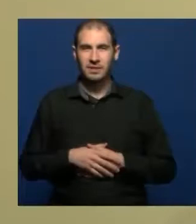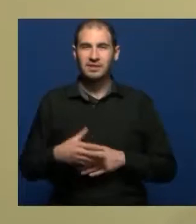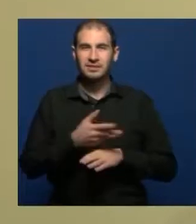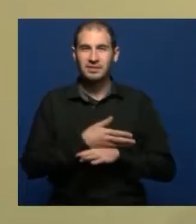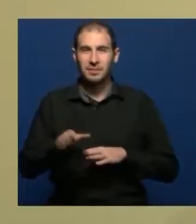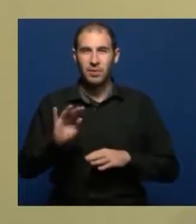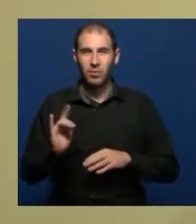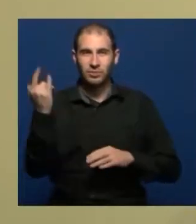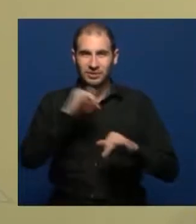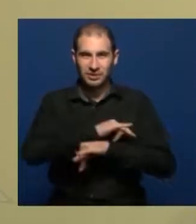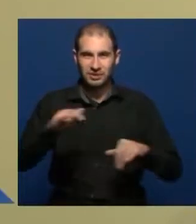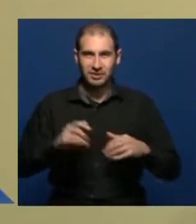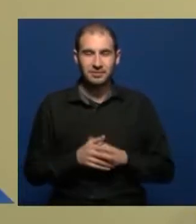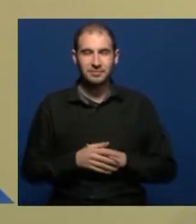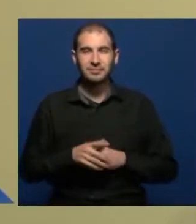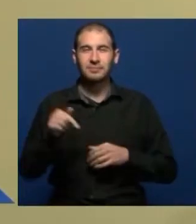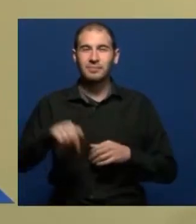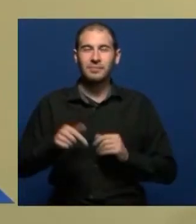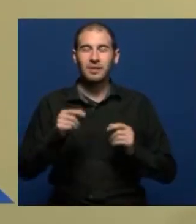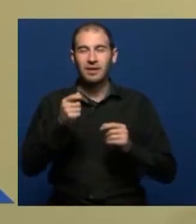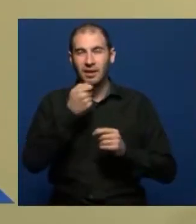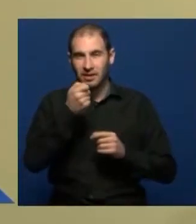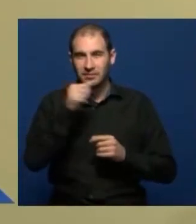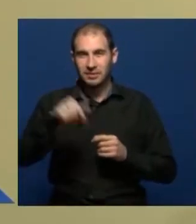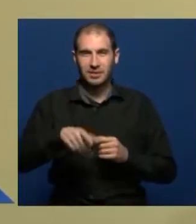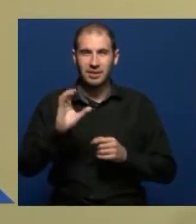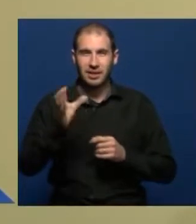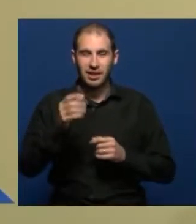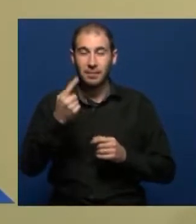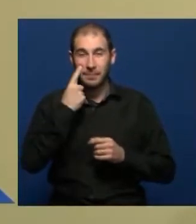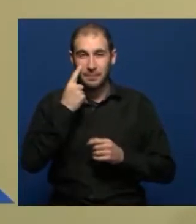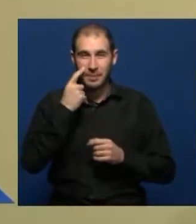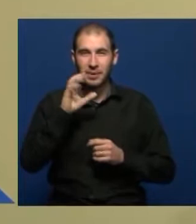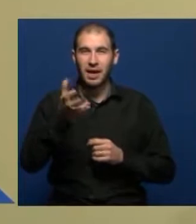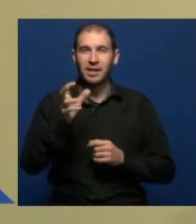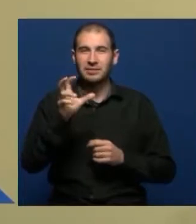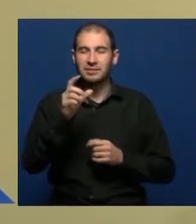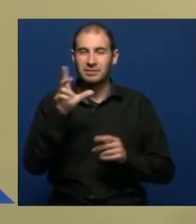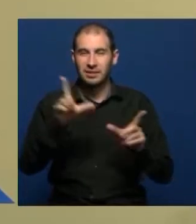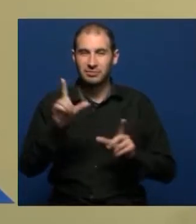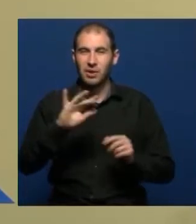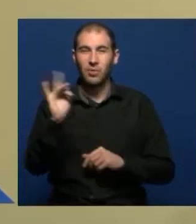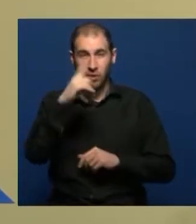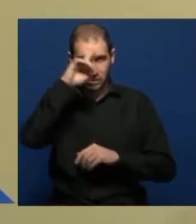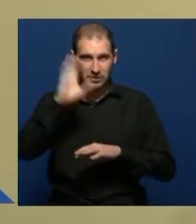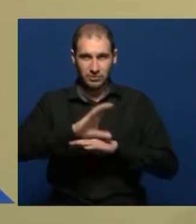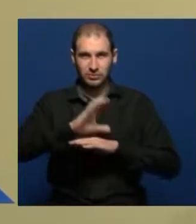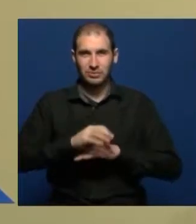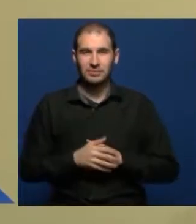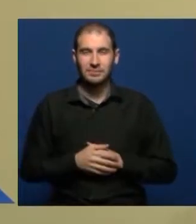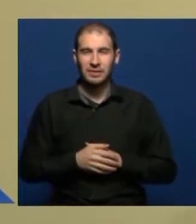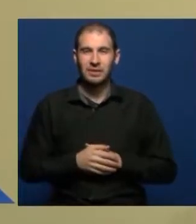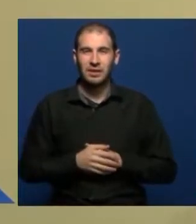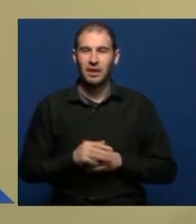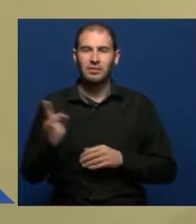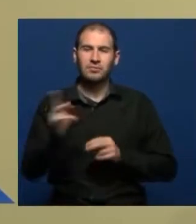Continuamos en Unidiversidad Noticias, momento de entrevista aquí en el noticiero en vivo por el canal de televisión de la Universidad Nacional de Cuyo. Y